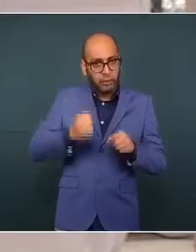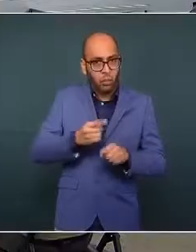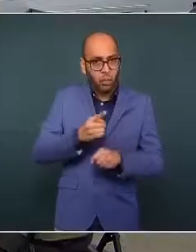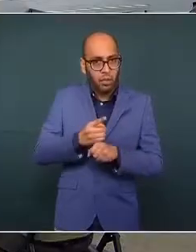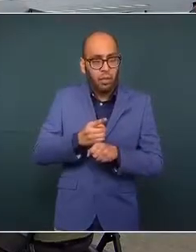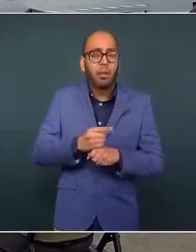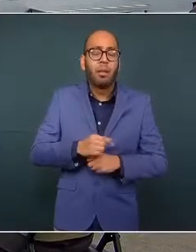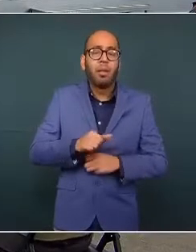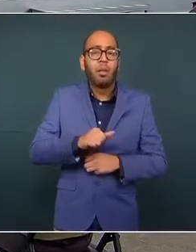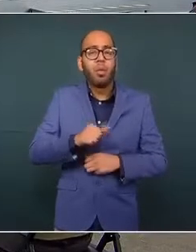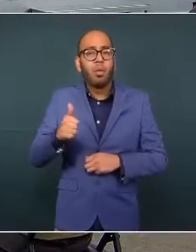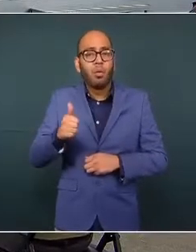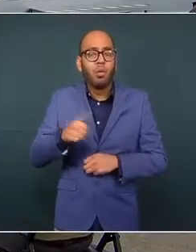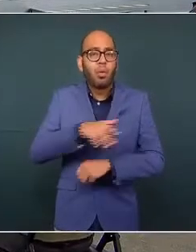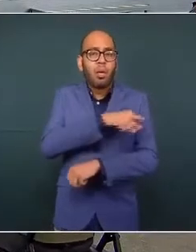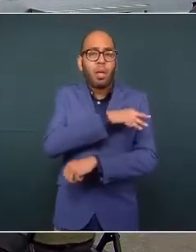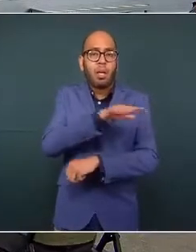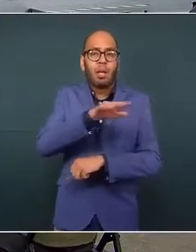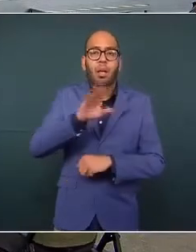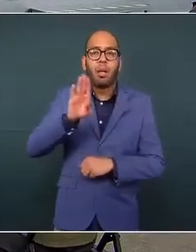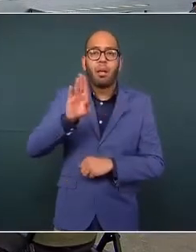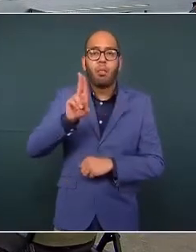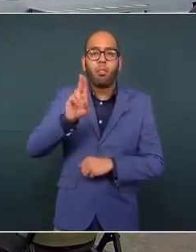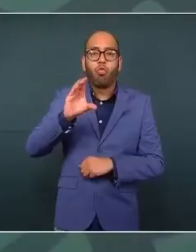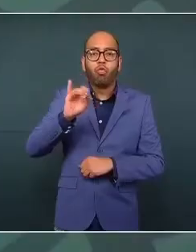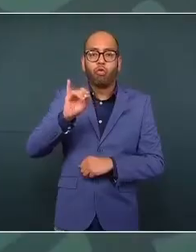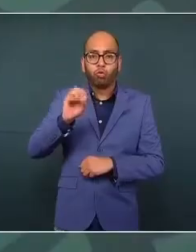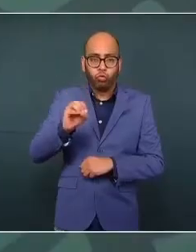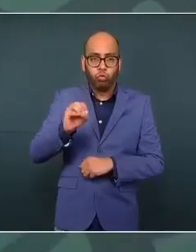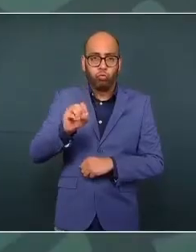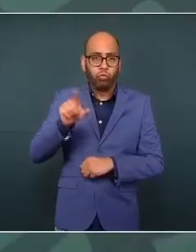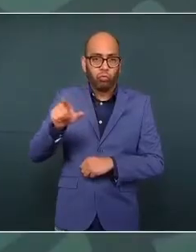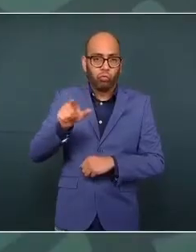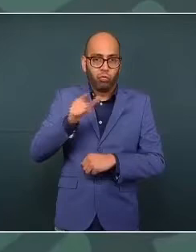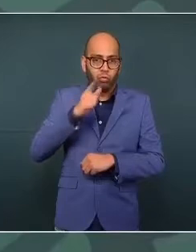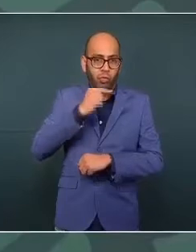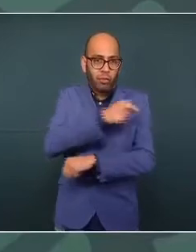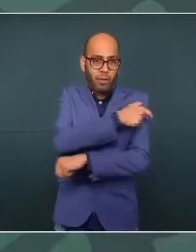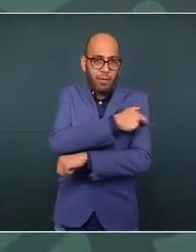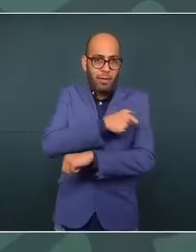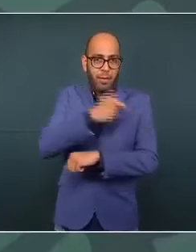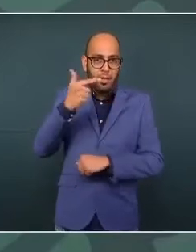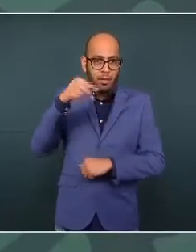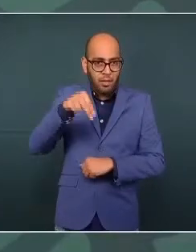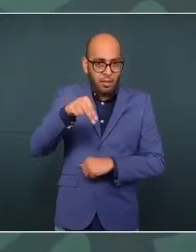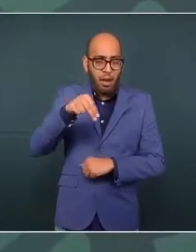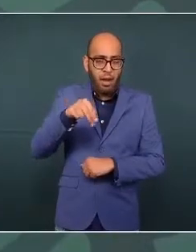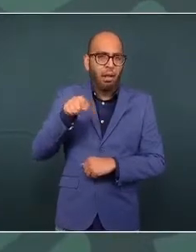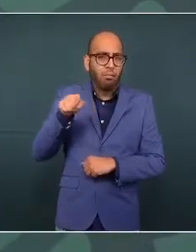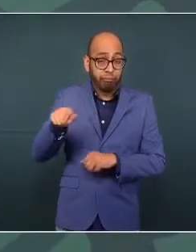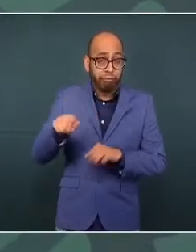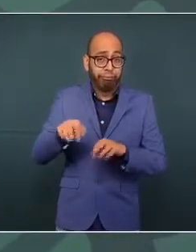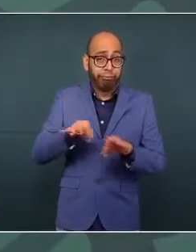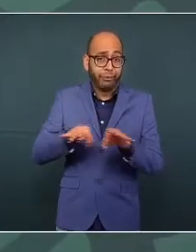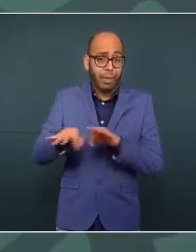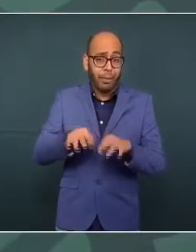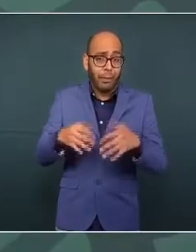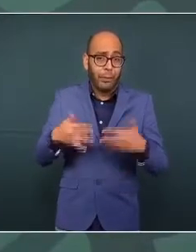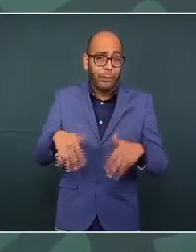el general Bucio de la Guardia Nacional también ha hecho un papel